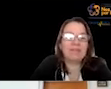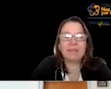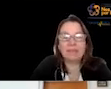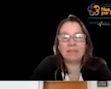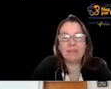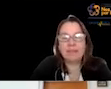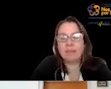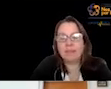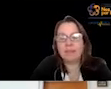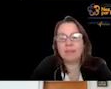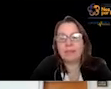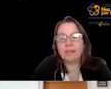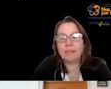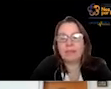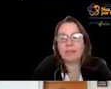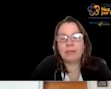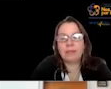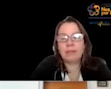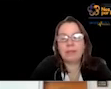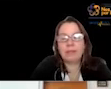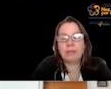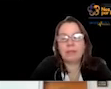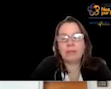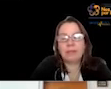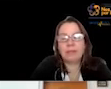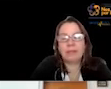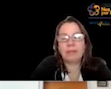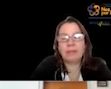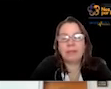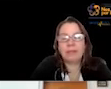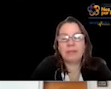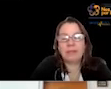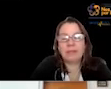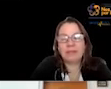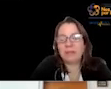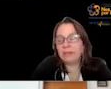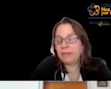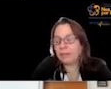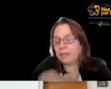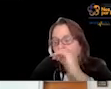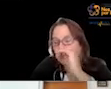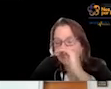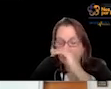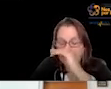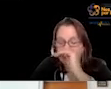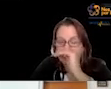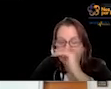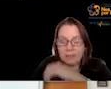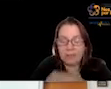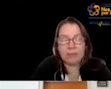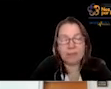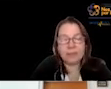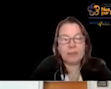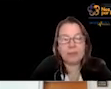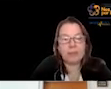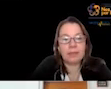tratemos de incluir alimentos que puedan ayudar a disminuir esa inflamación, como los que vimos anteriormente y como los que estamos viendo ahora.